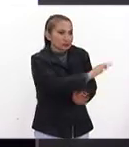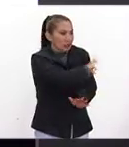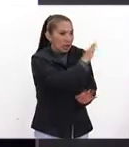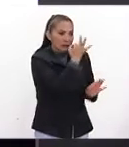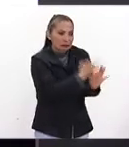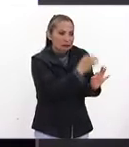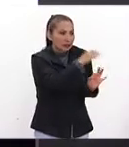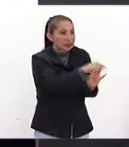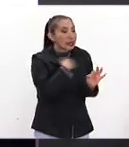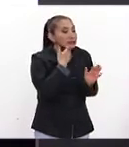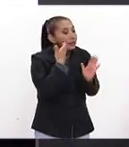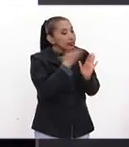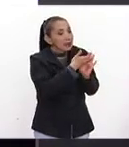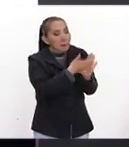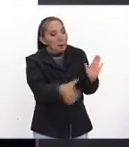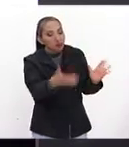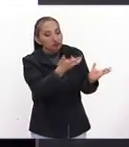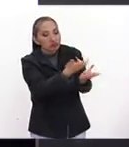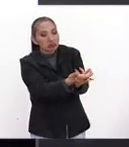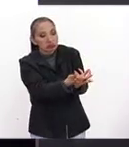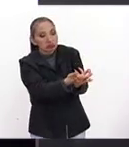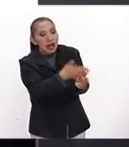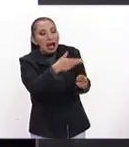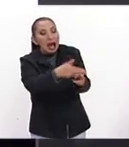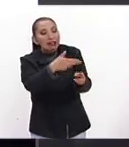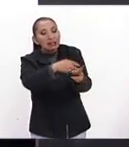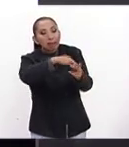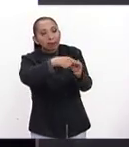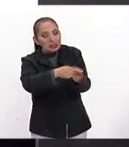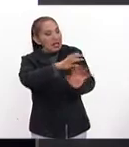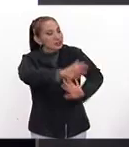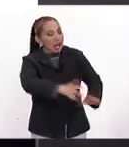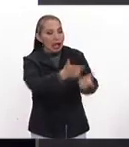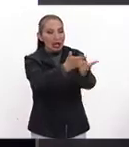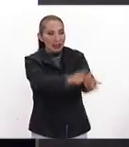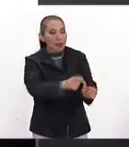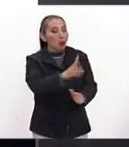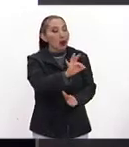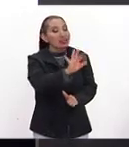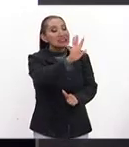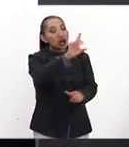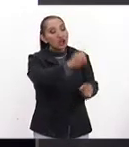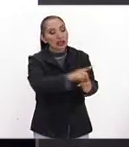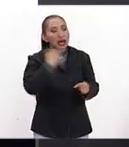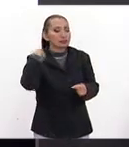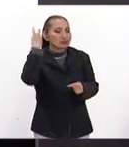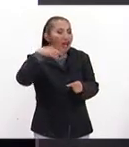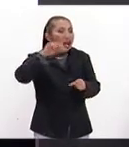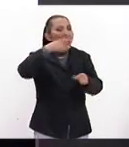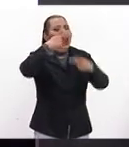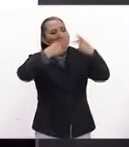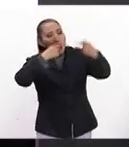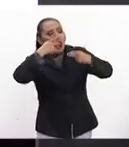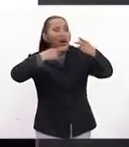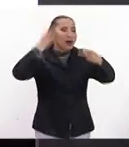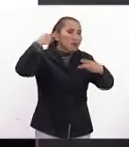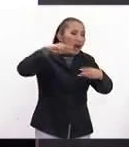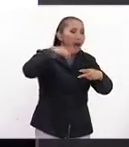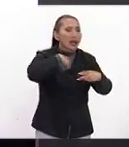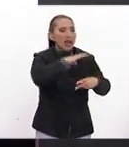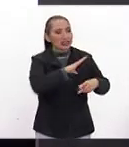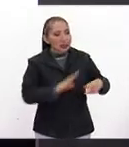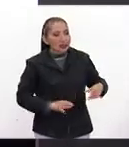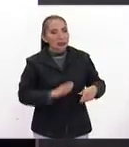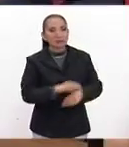y desde aquí va a ser un periodo de sigilo, de vela, hasta que inician las campañas, que son cerca de 45 días de veda electoral. ¿De silencio?